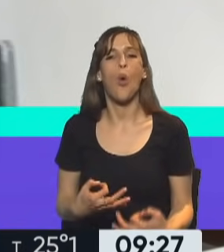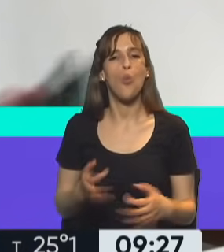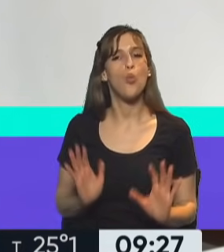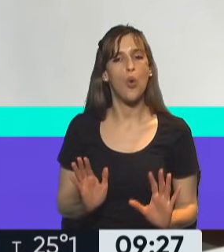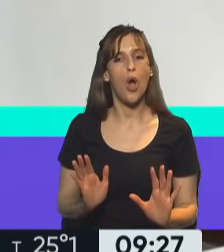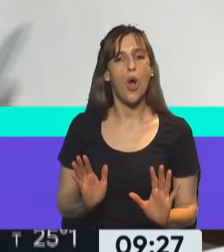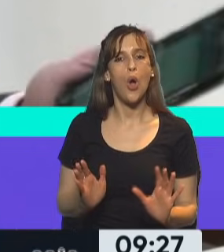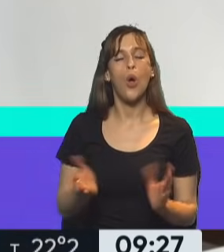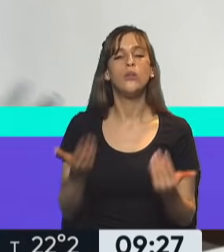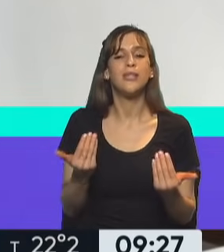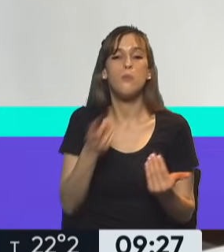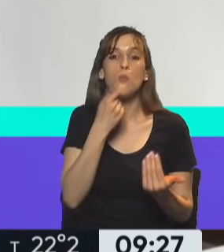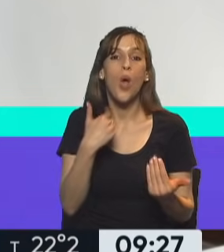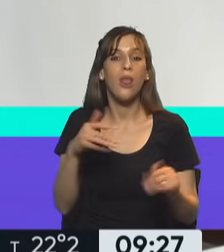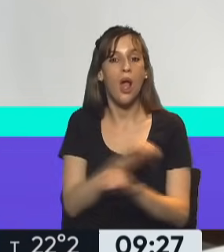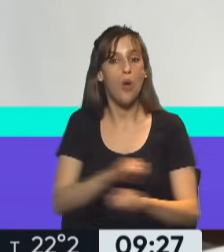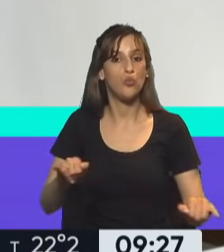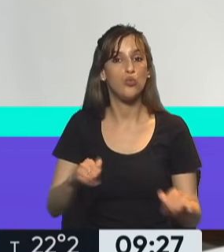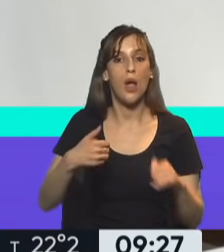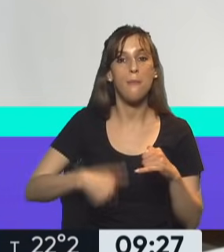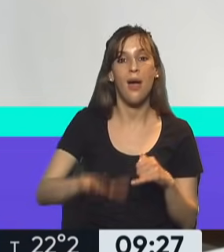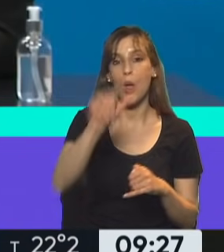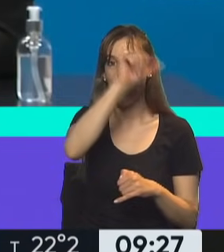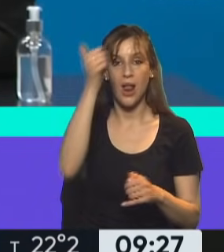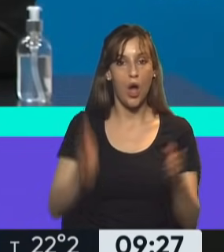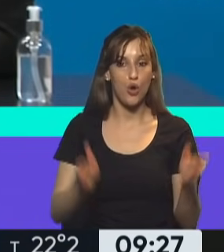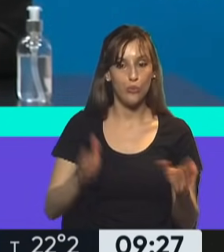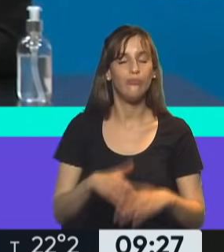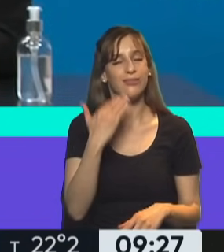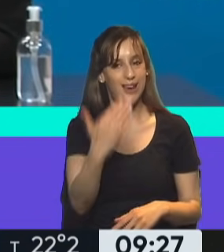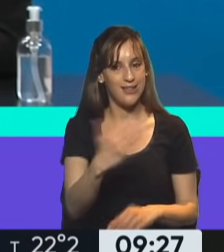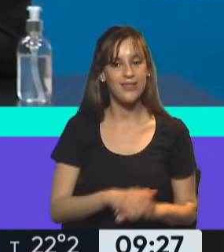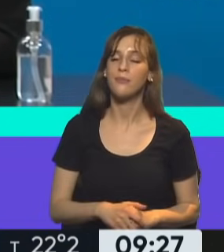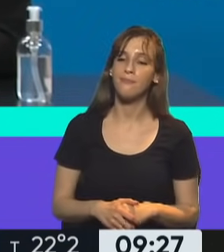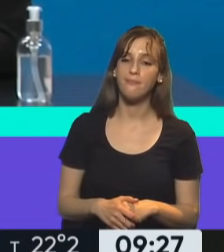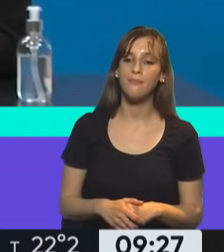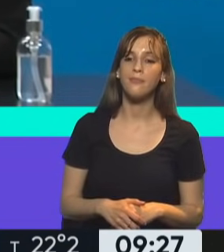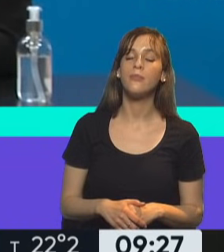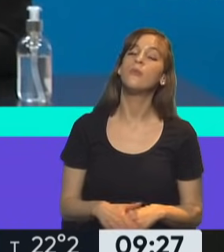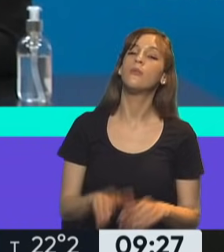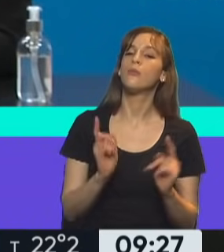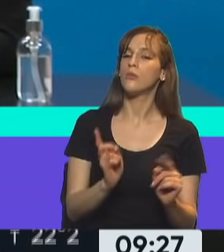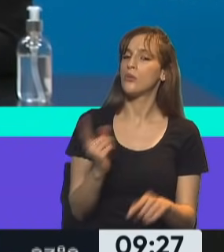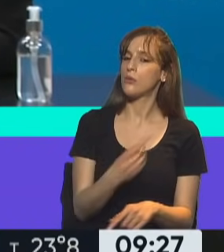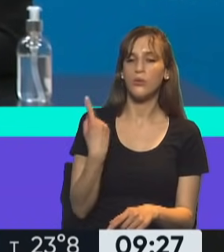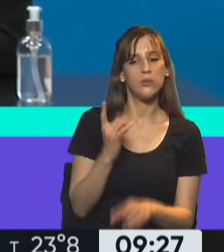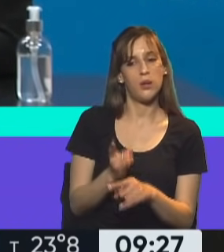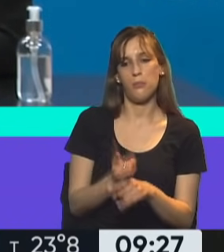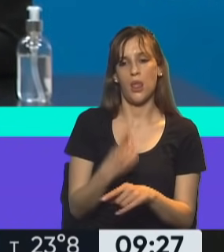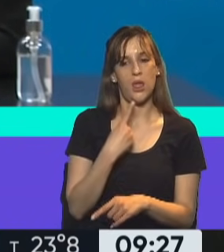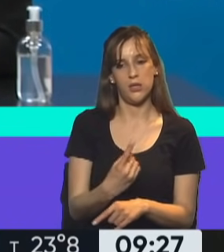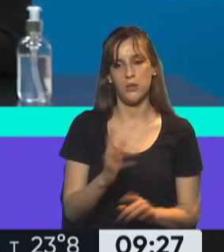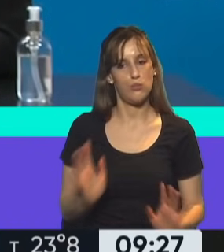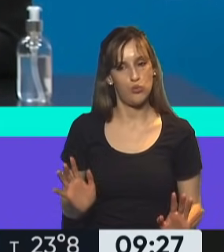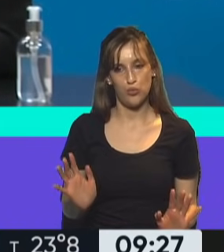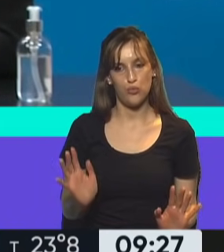Argentina, si pueden ser anunciados de cara a la temporada de verano. Gracias. Sí, en relación a lo que decimos siempre, ¿no es cierto? Nosotros